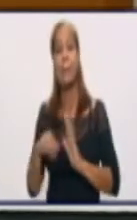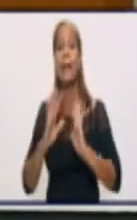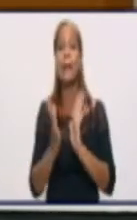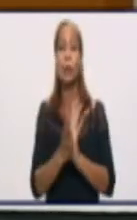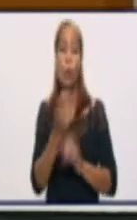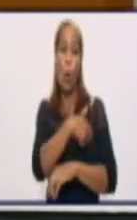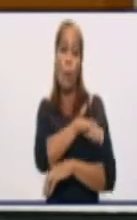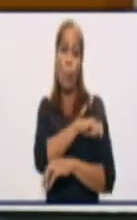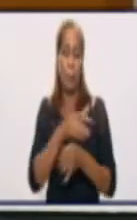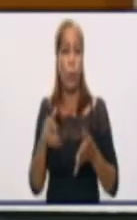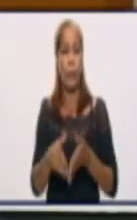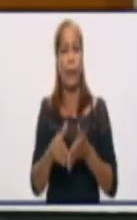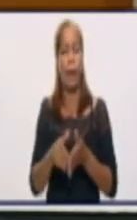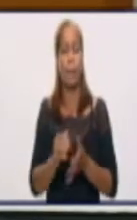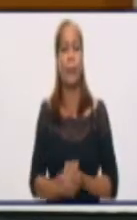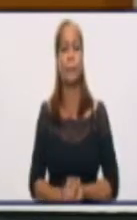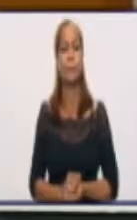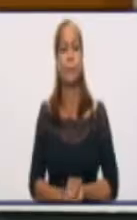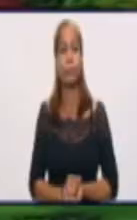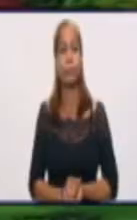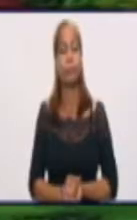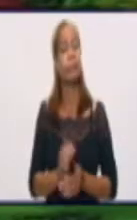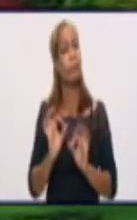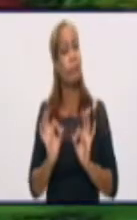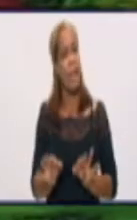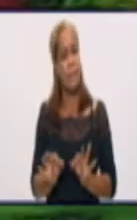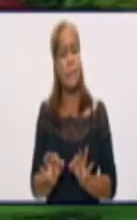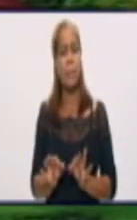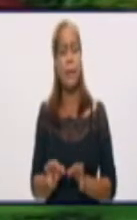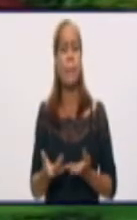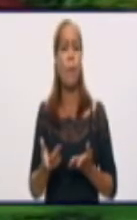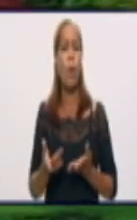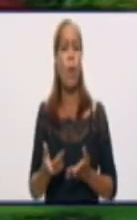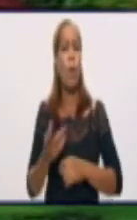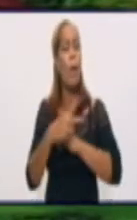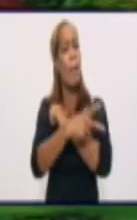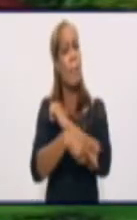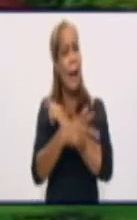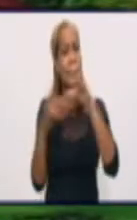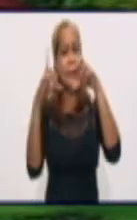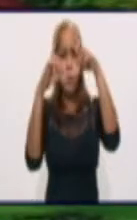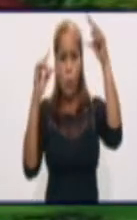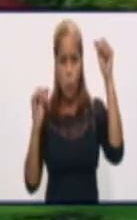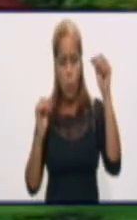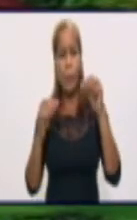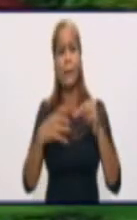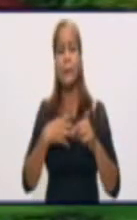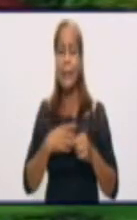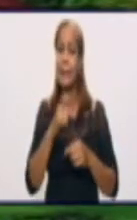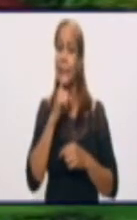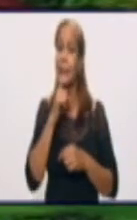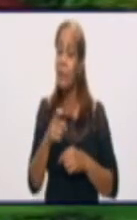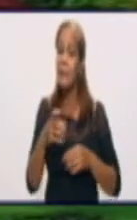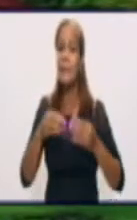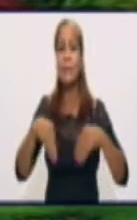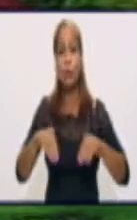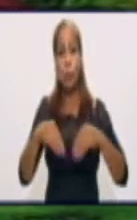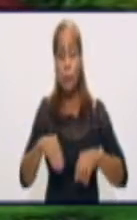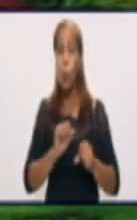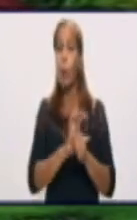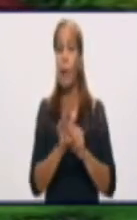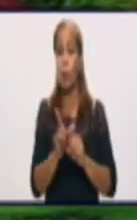de Granma que nos asiste. Continúa el país enfrentando una difícil situación relacionada con la COVID-19, doctora. Así